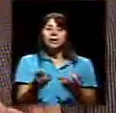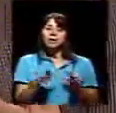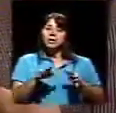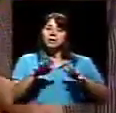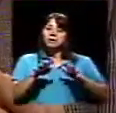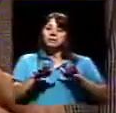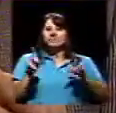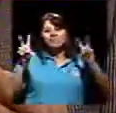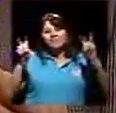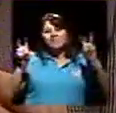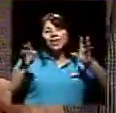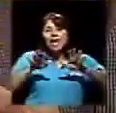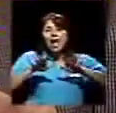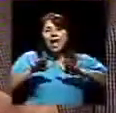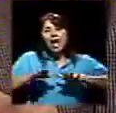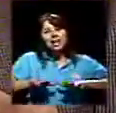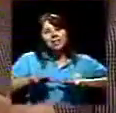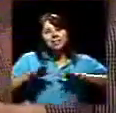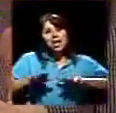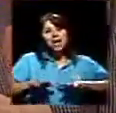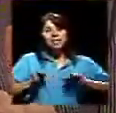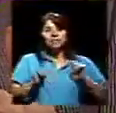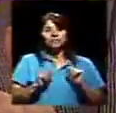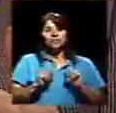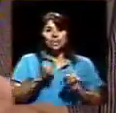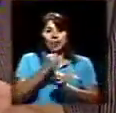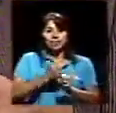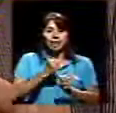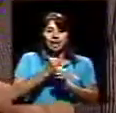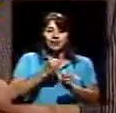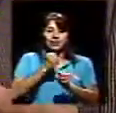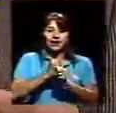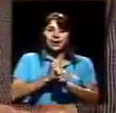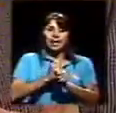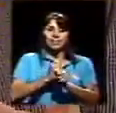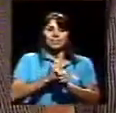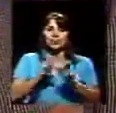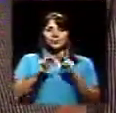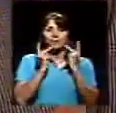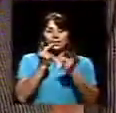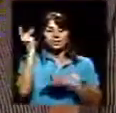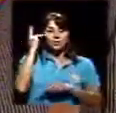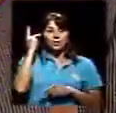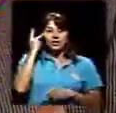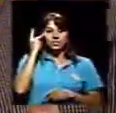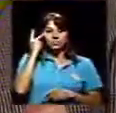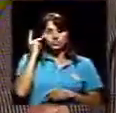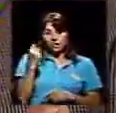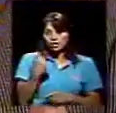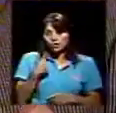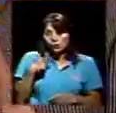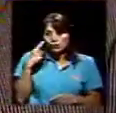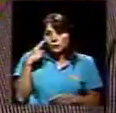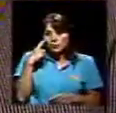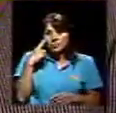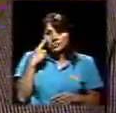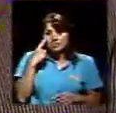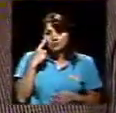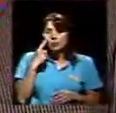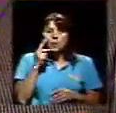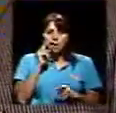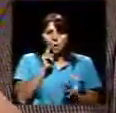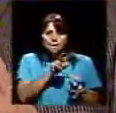aliviado, por decirlo así, la tarea que los partidos realizan, por lo menos es la observación que yo he estado haciendo desde relativamente